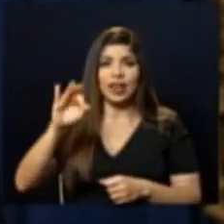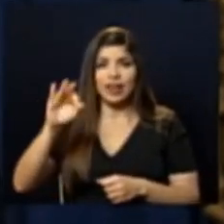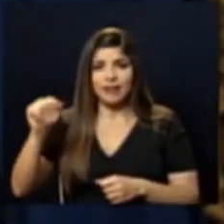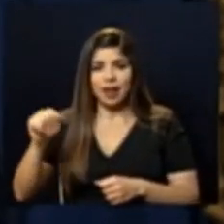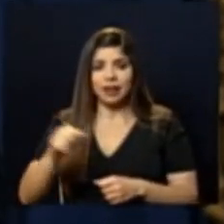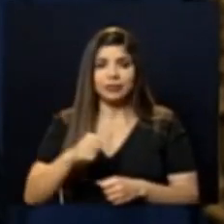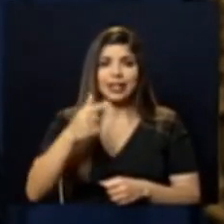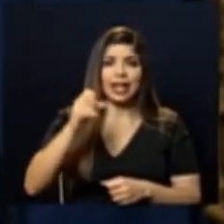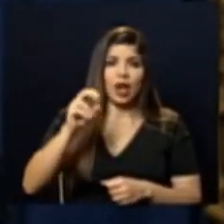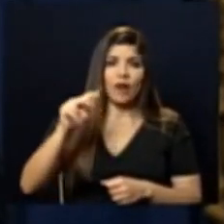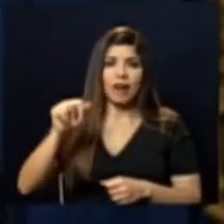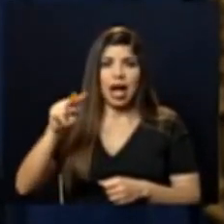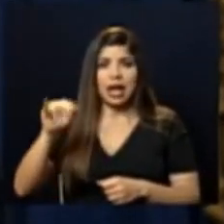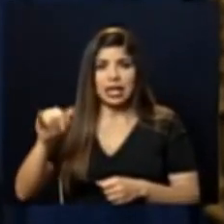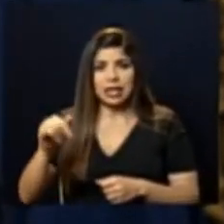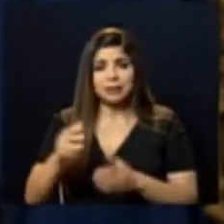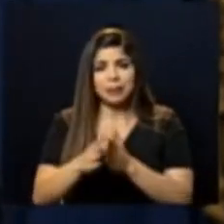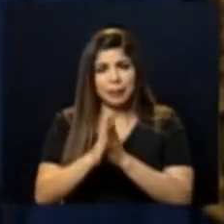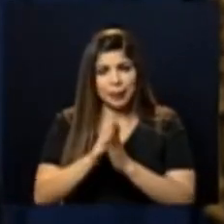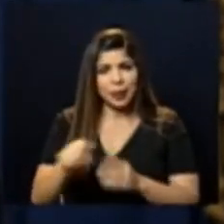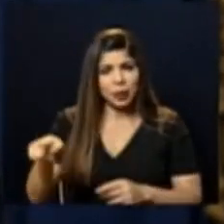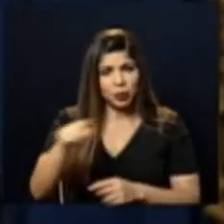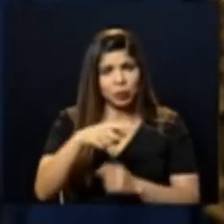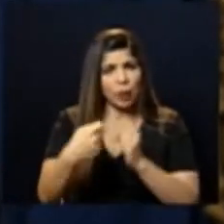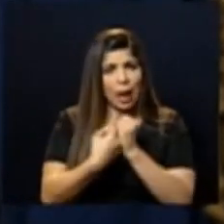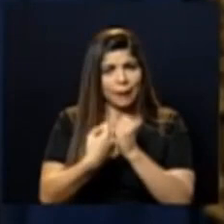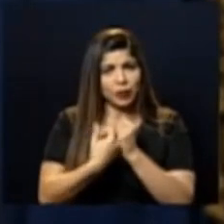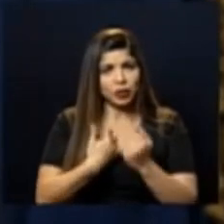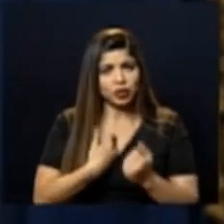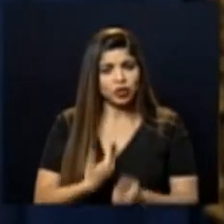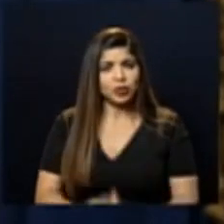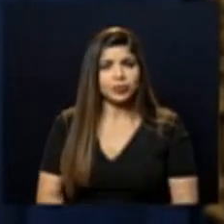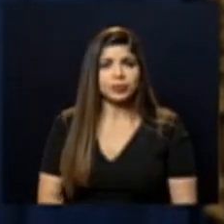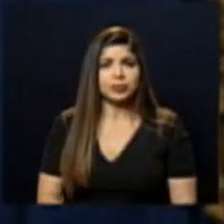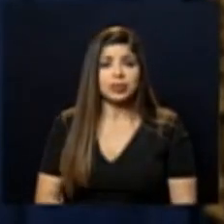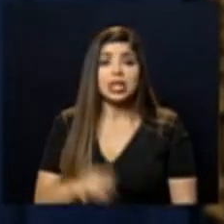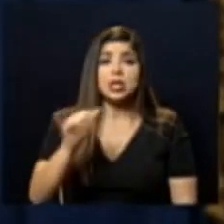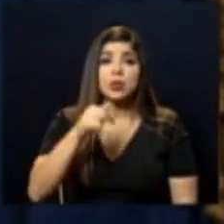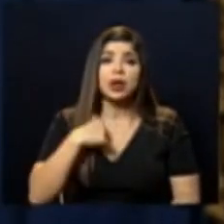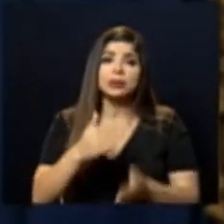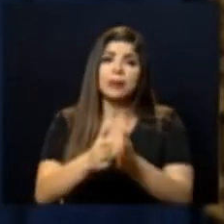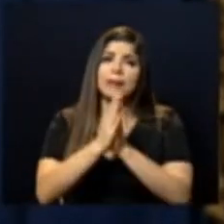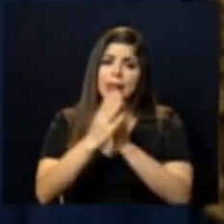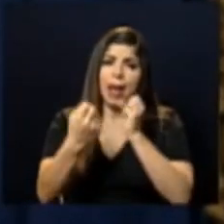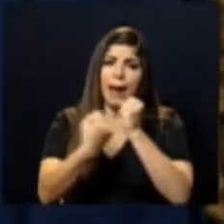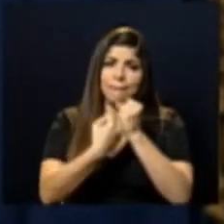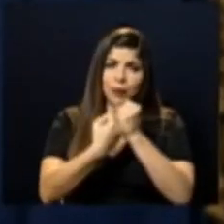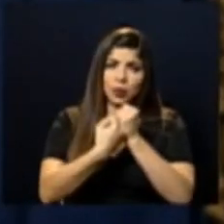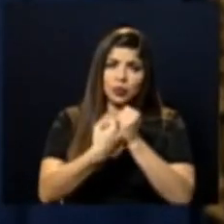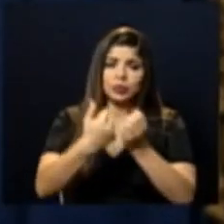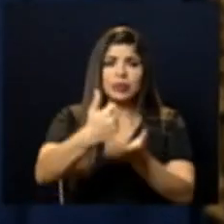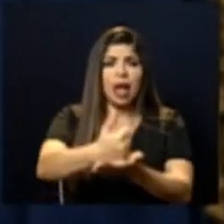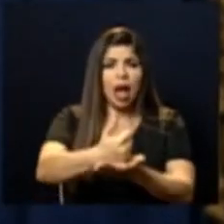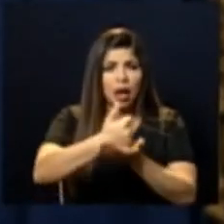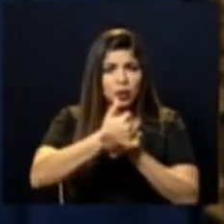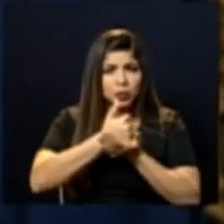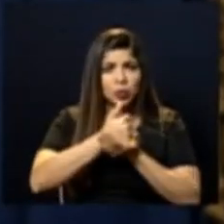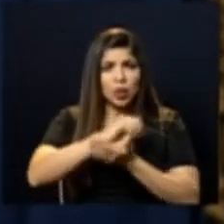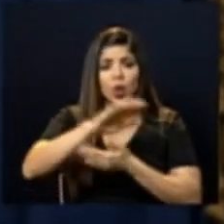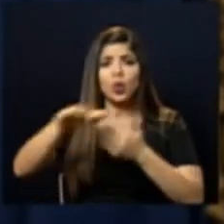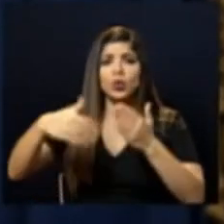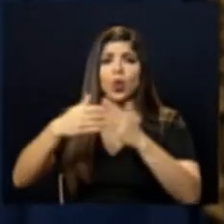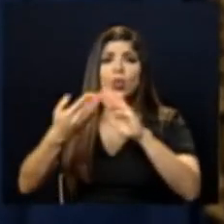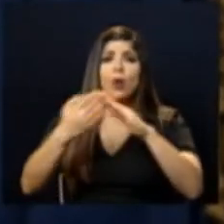Giovanni. Les pido ese apoyo. Igualmente, le pido apoyo y ayuda al